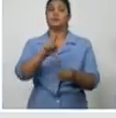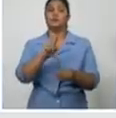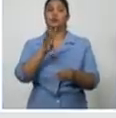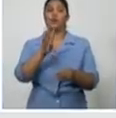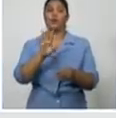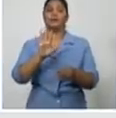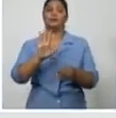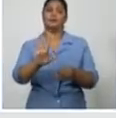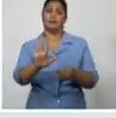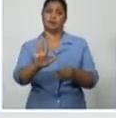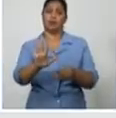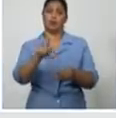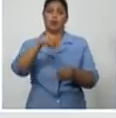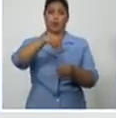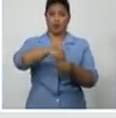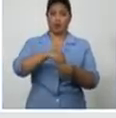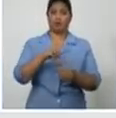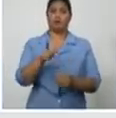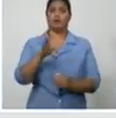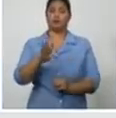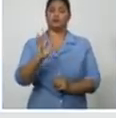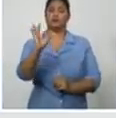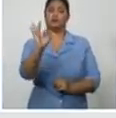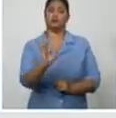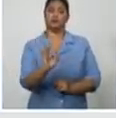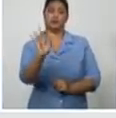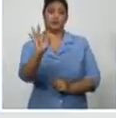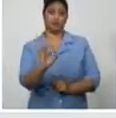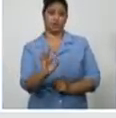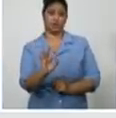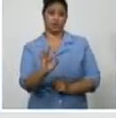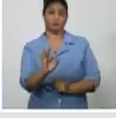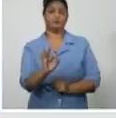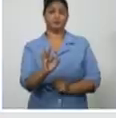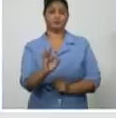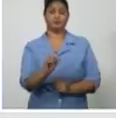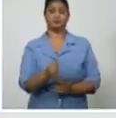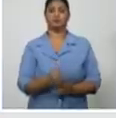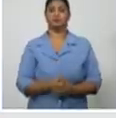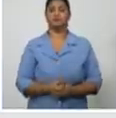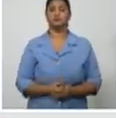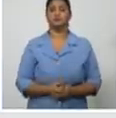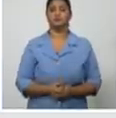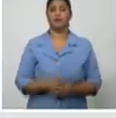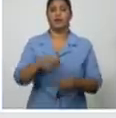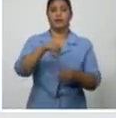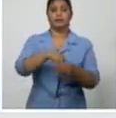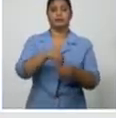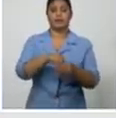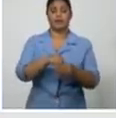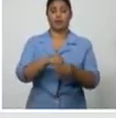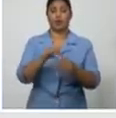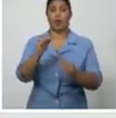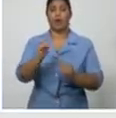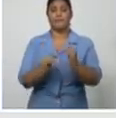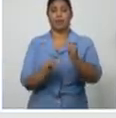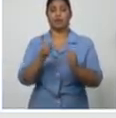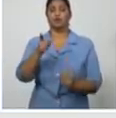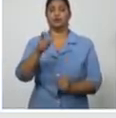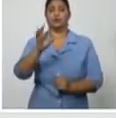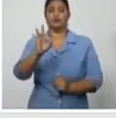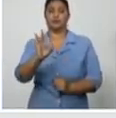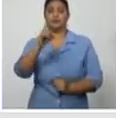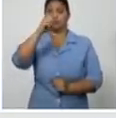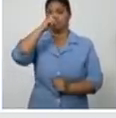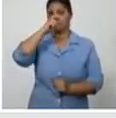145, que es el 14% de todos los casos diagnosticados ayer en Cuba, con 18 y menos años de